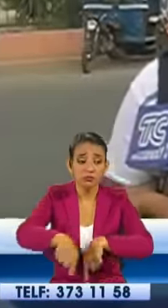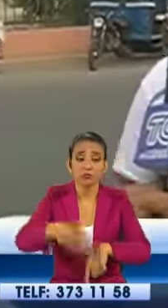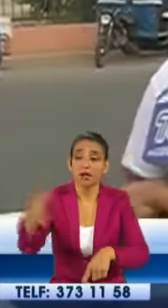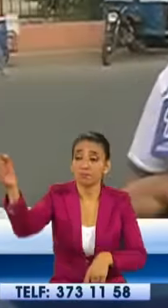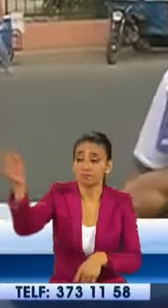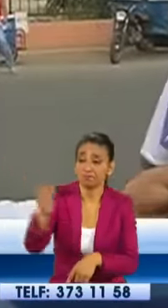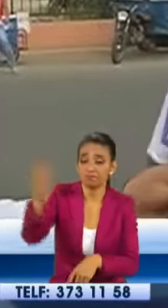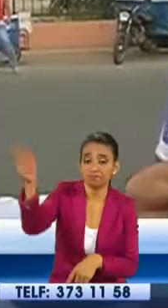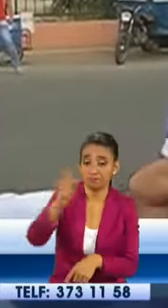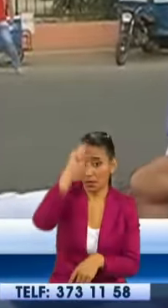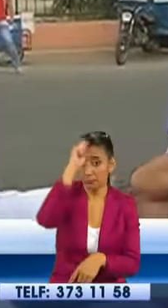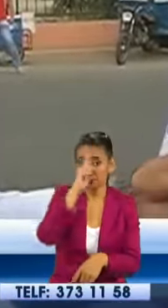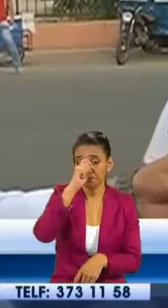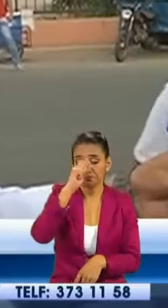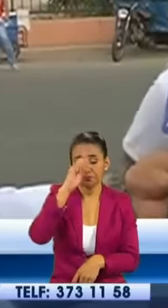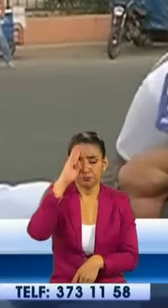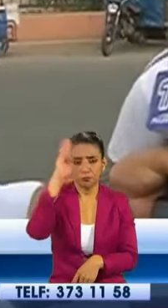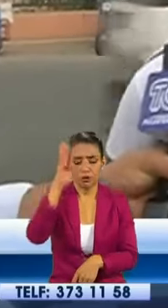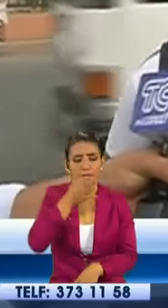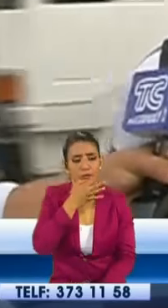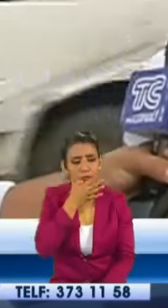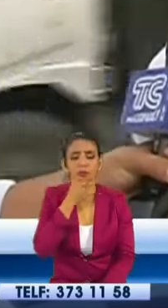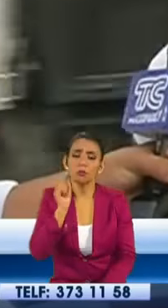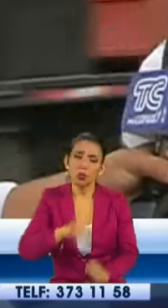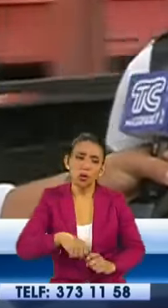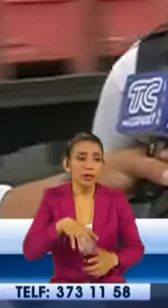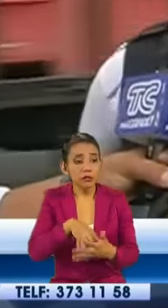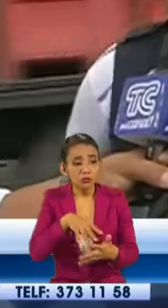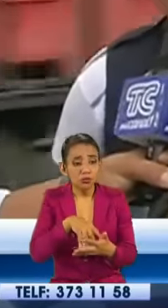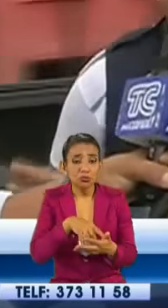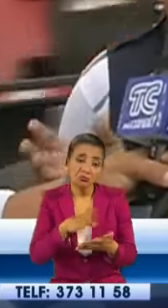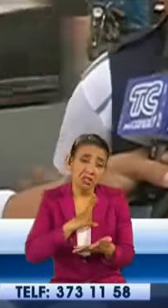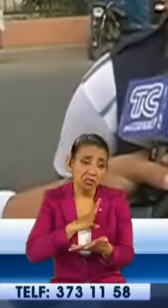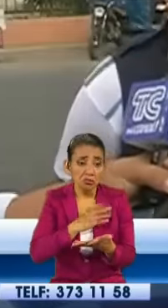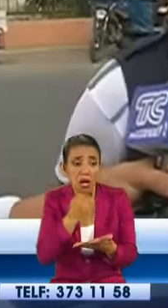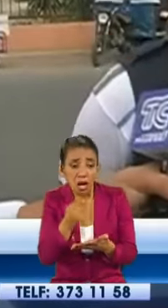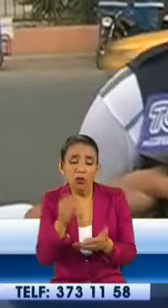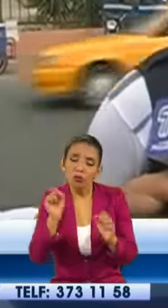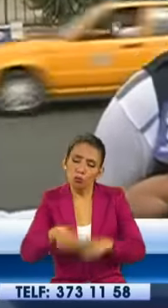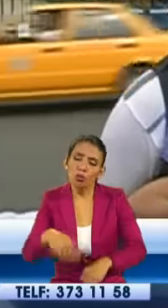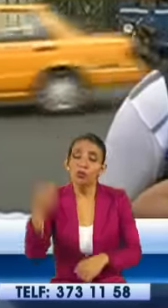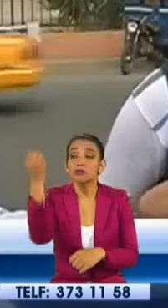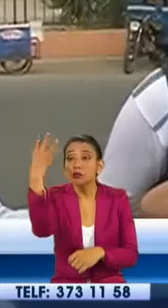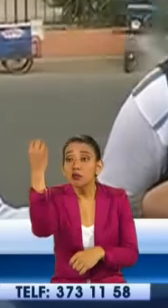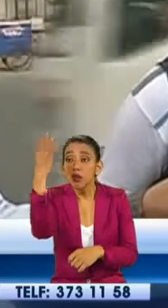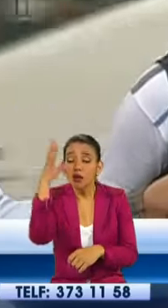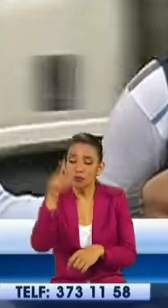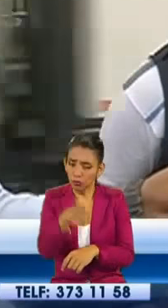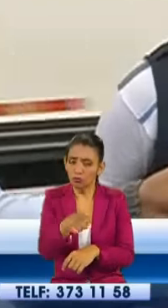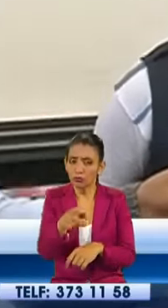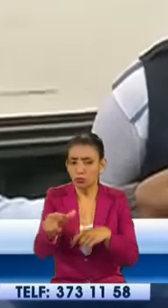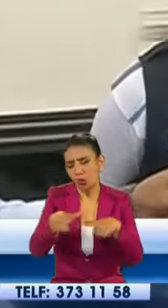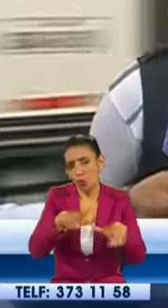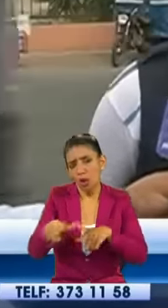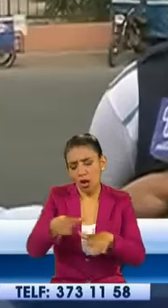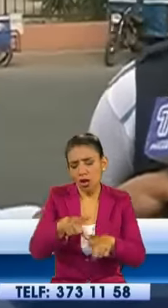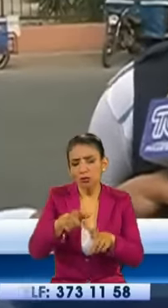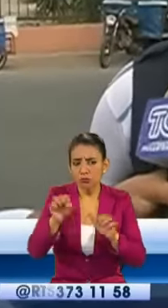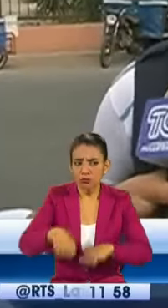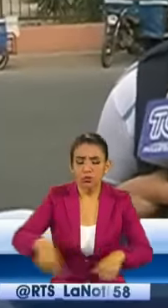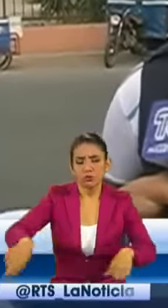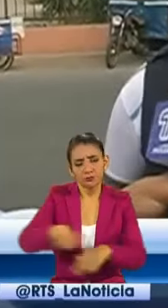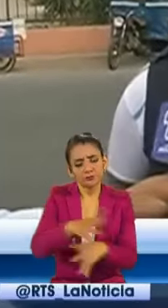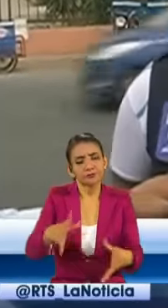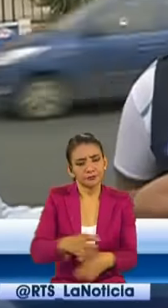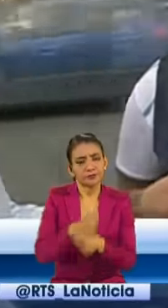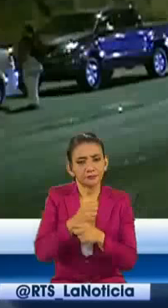uniformados con el compromiso de hacer un estudio lo más rápido posible, a ver si hay la posibilidad de instalar un semáforo aquí en el sitio para garantizarle la seguridad